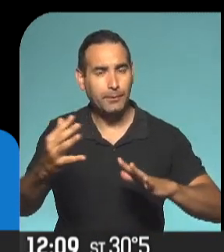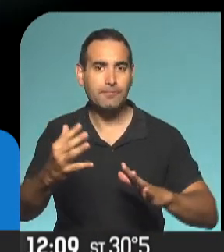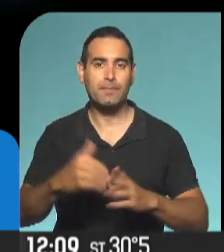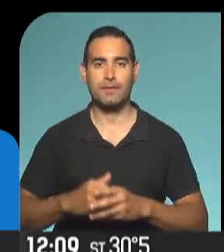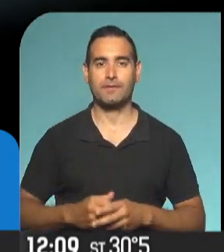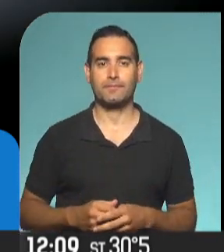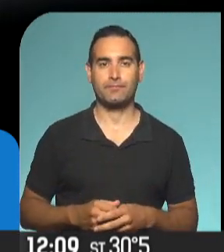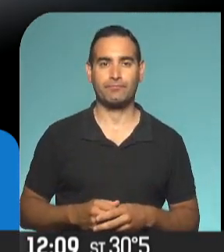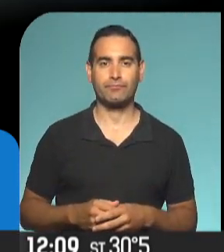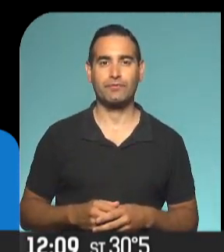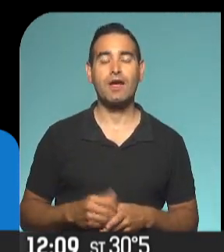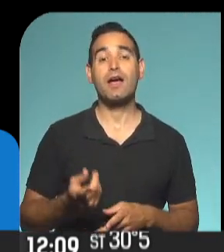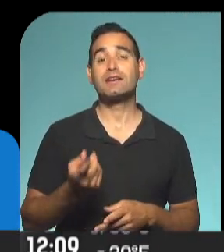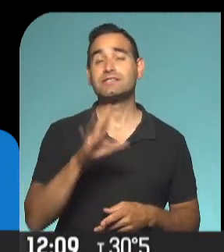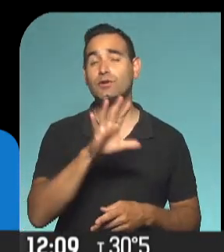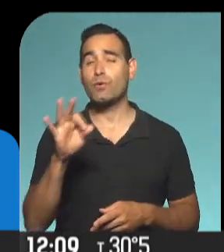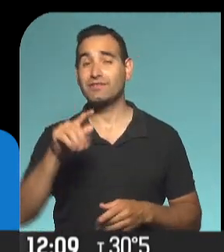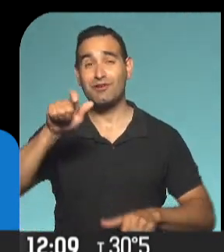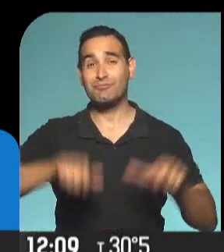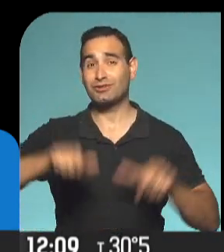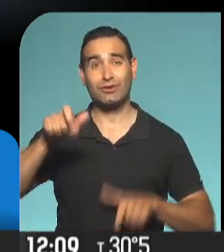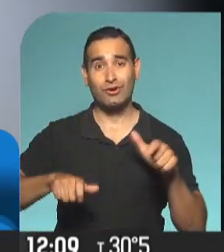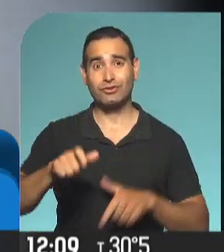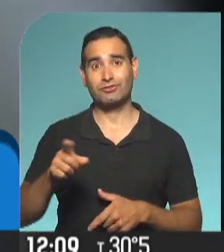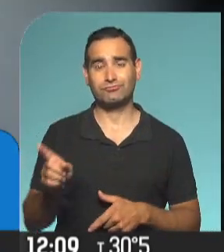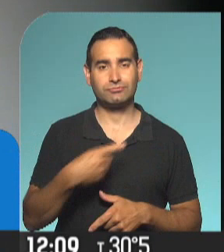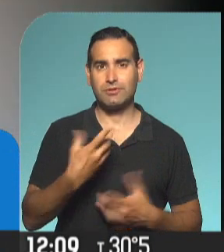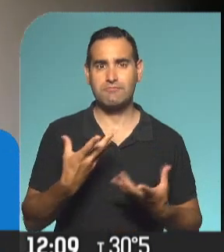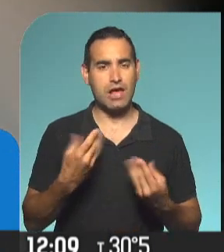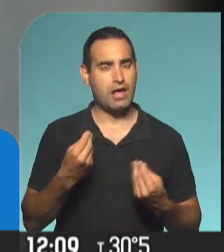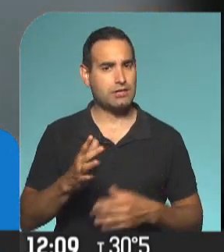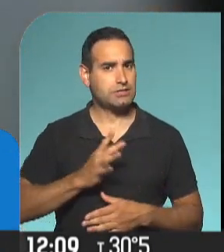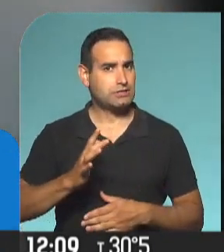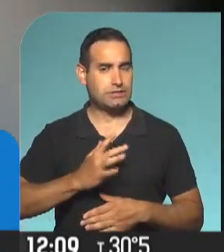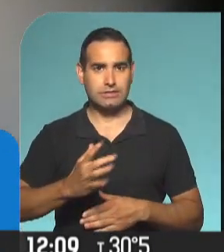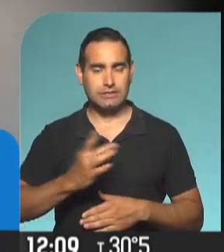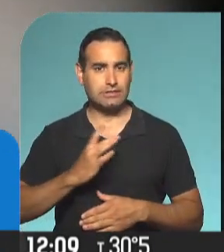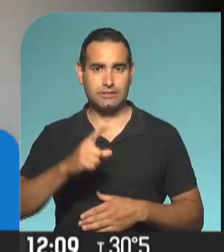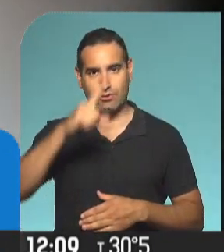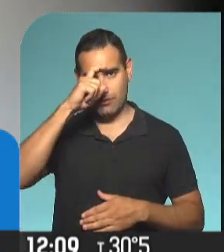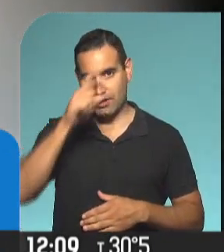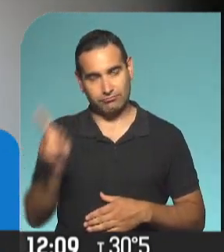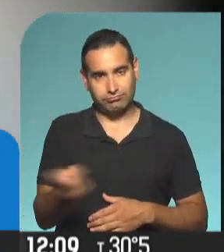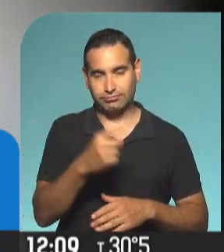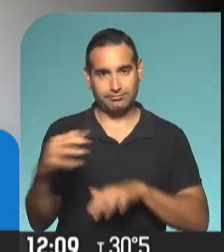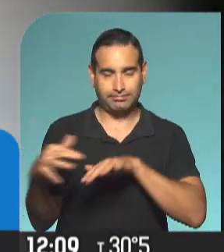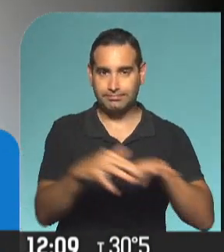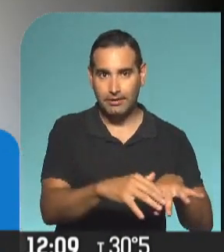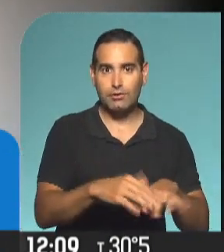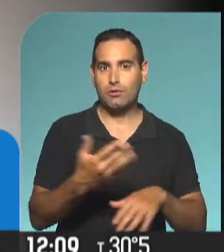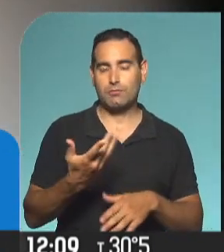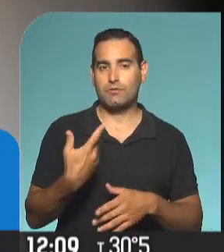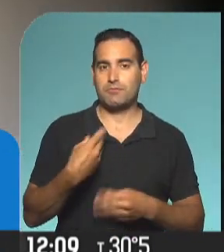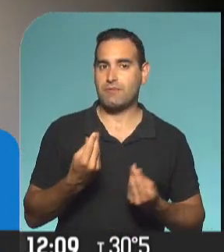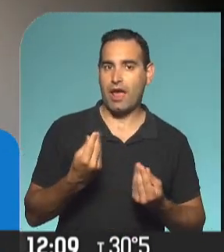registró en la jornada de ayer. Al menos 50 personas debieron ser atendidas con ataques de pánico ante el temor de que se registraran réplicas del sismo, las